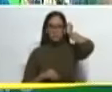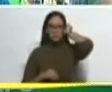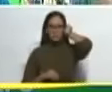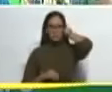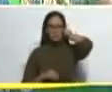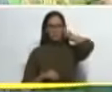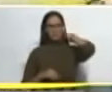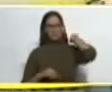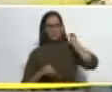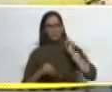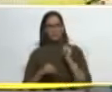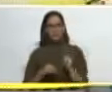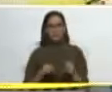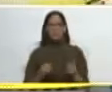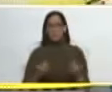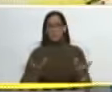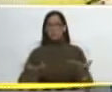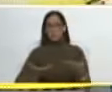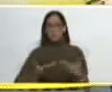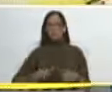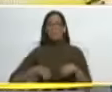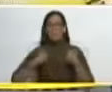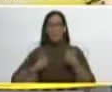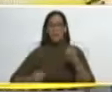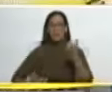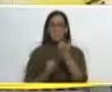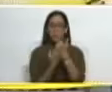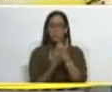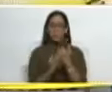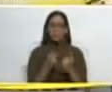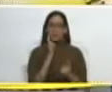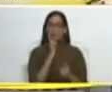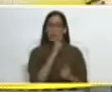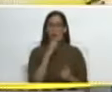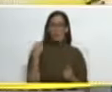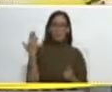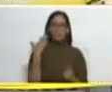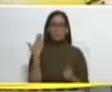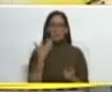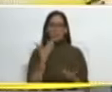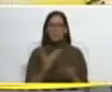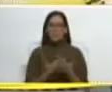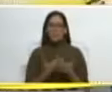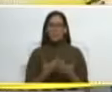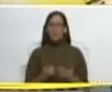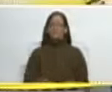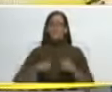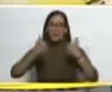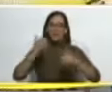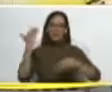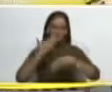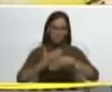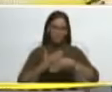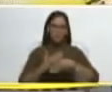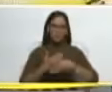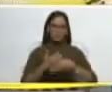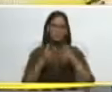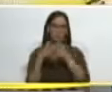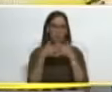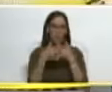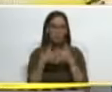Más bien nos da más impulso. Los apellidos solicitaron nuevas sanciones de los